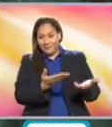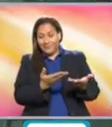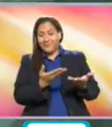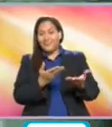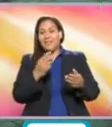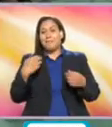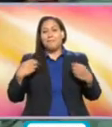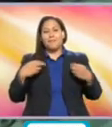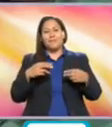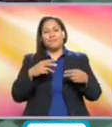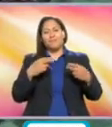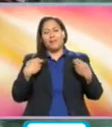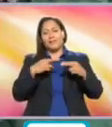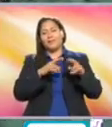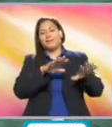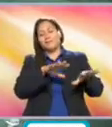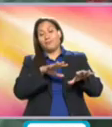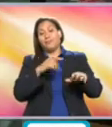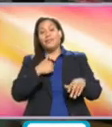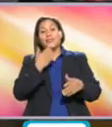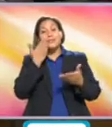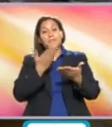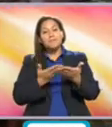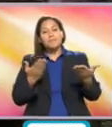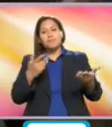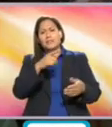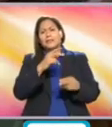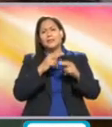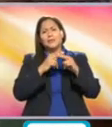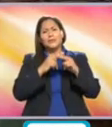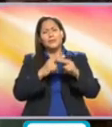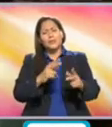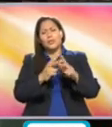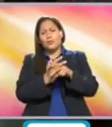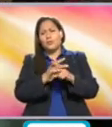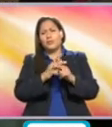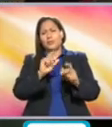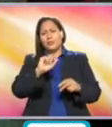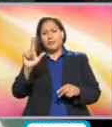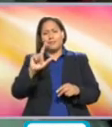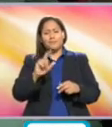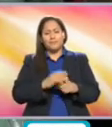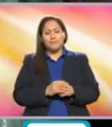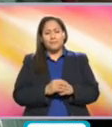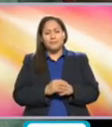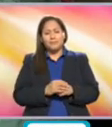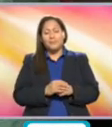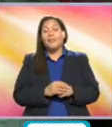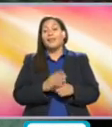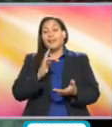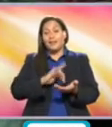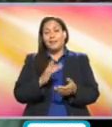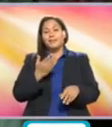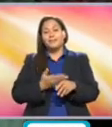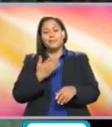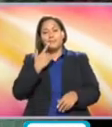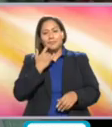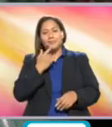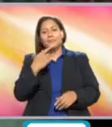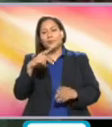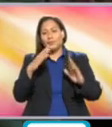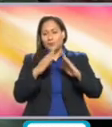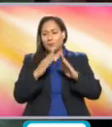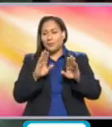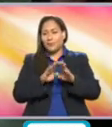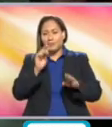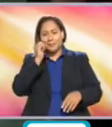al maestrazo que le quería presentar, una leyenda de la lucha libre, maestro. No, gracias, muy amables, esta es su casa y